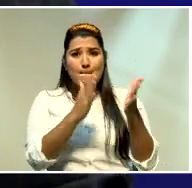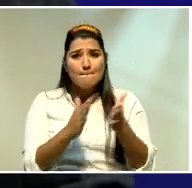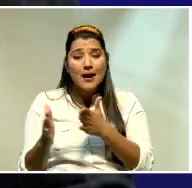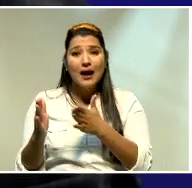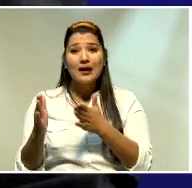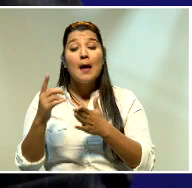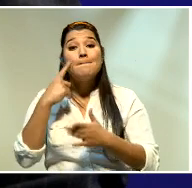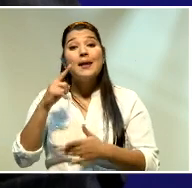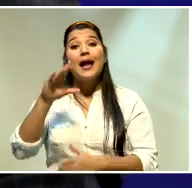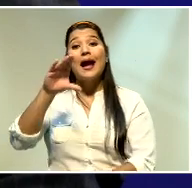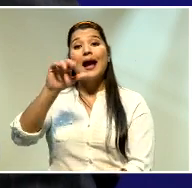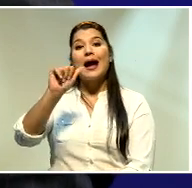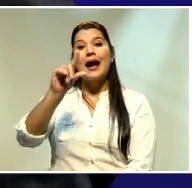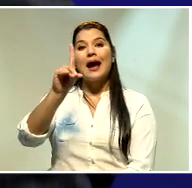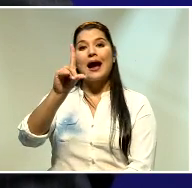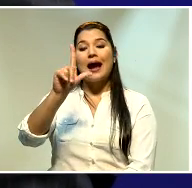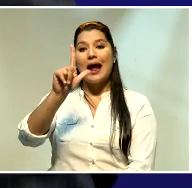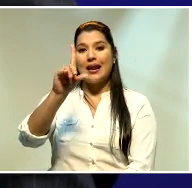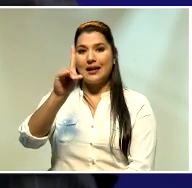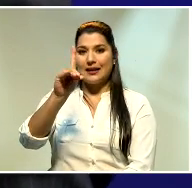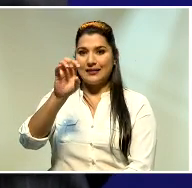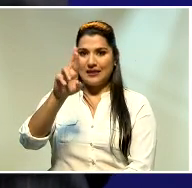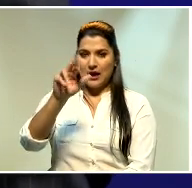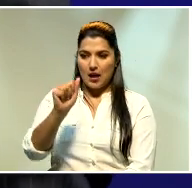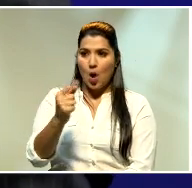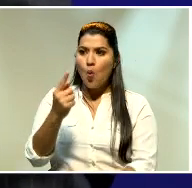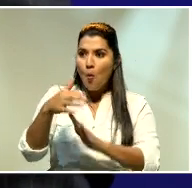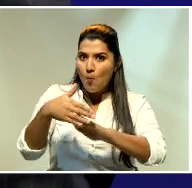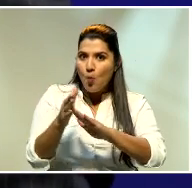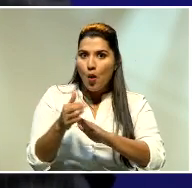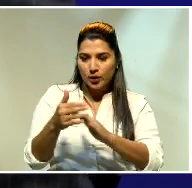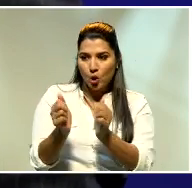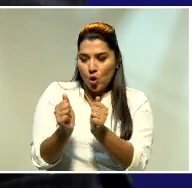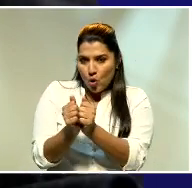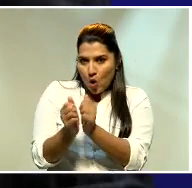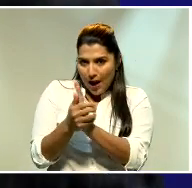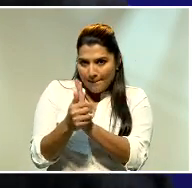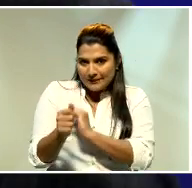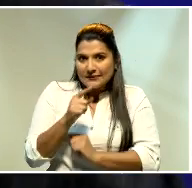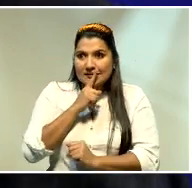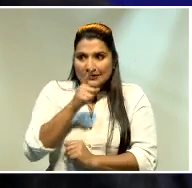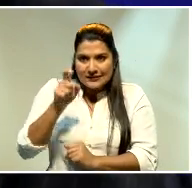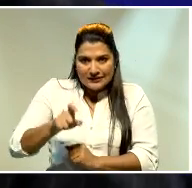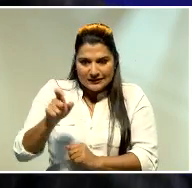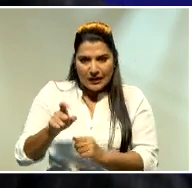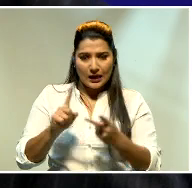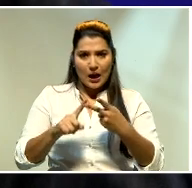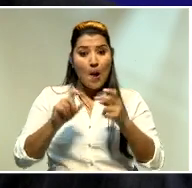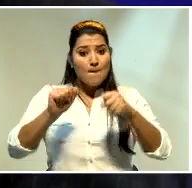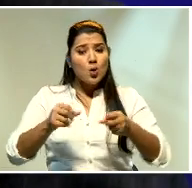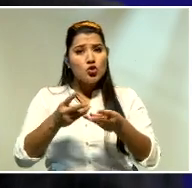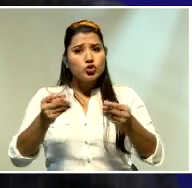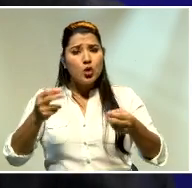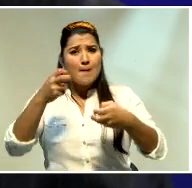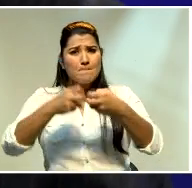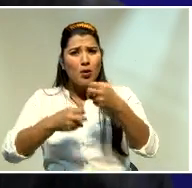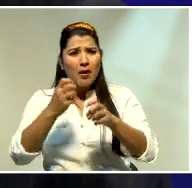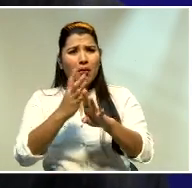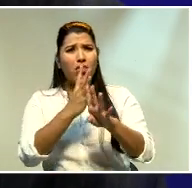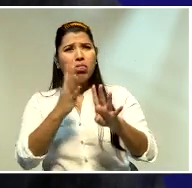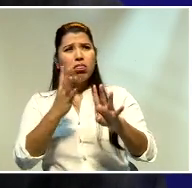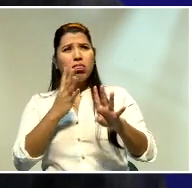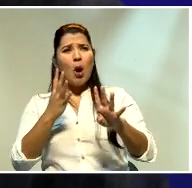Caldera pueda ser un puerto en el Pacífico con la capacidad que se necesita, resolver los problemas de las filas en la